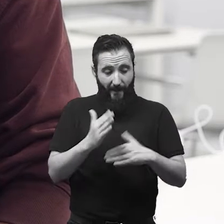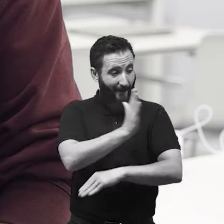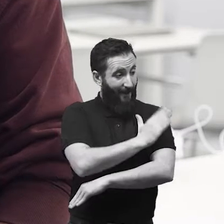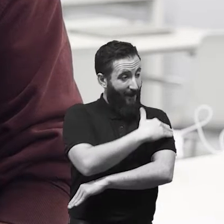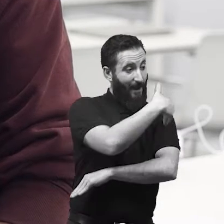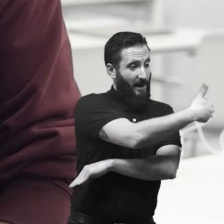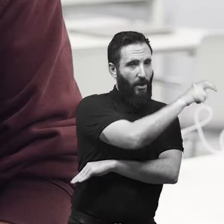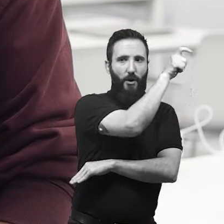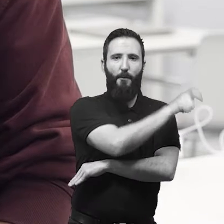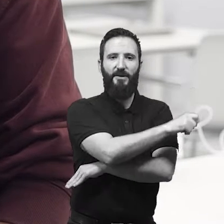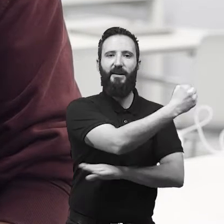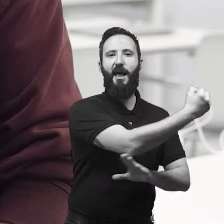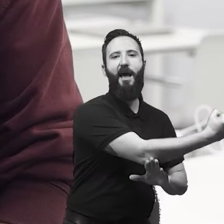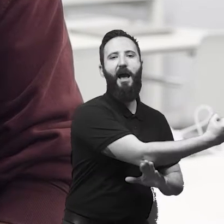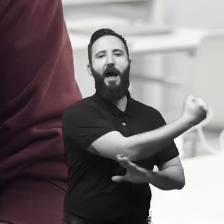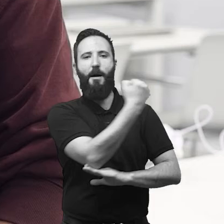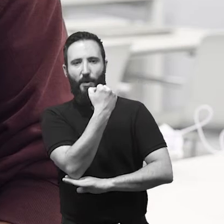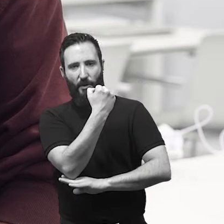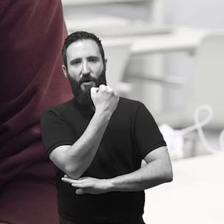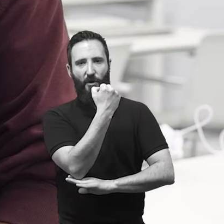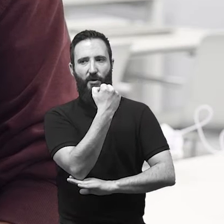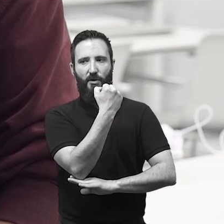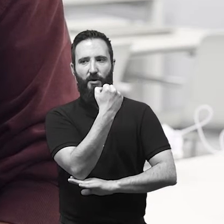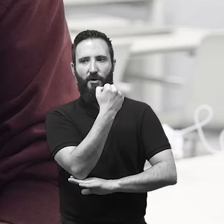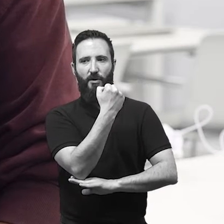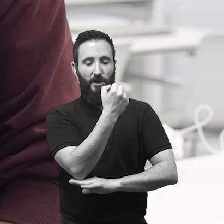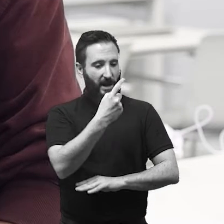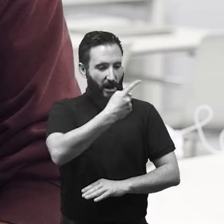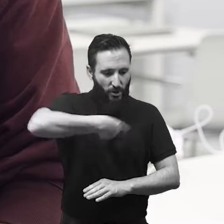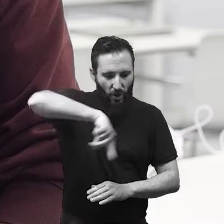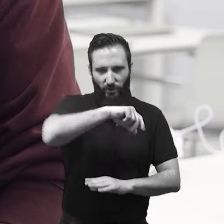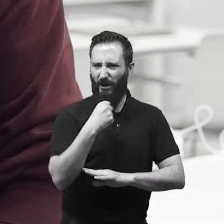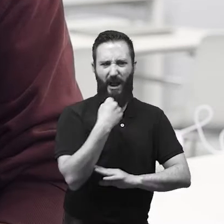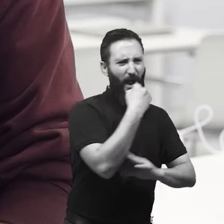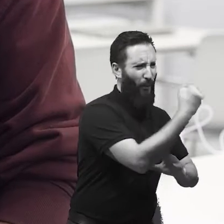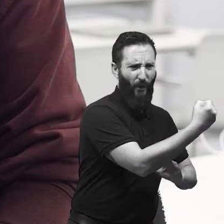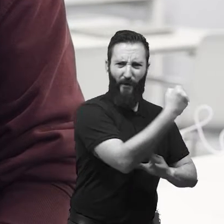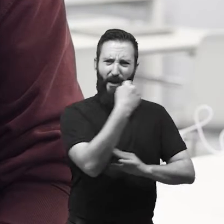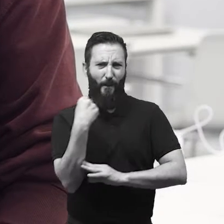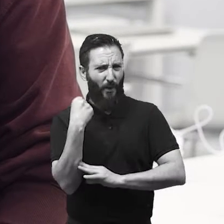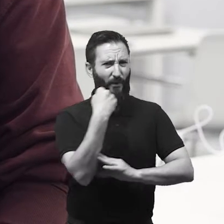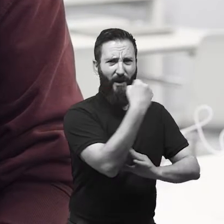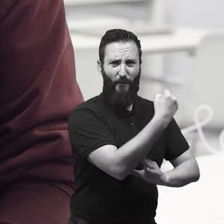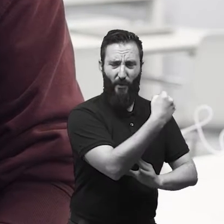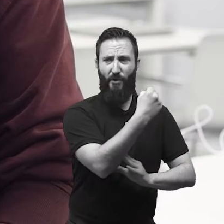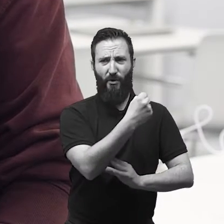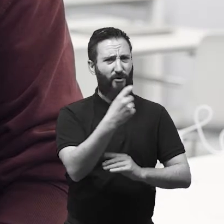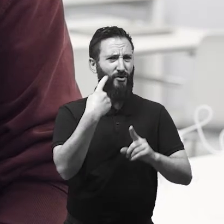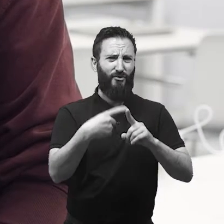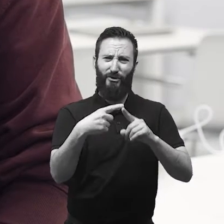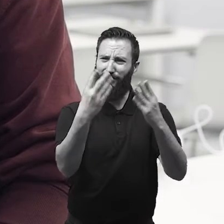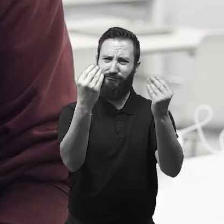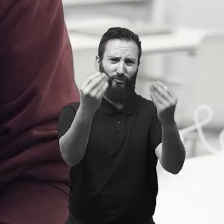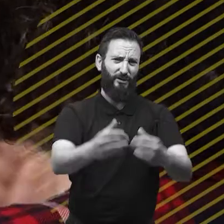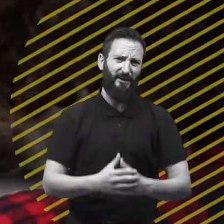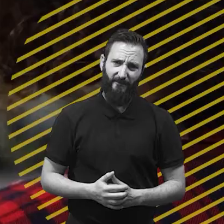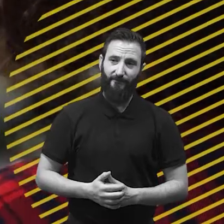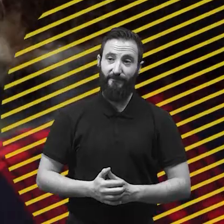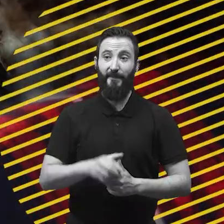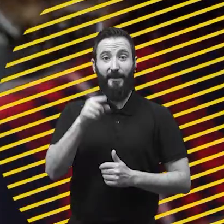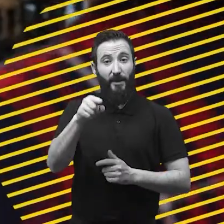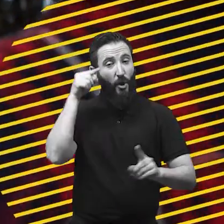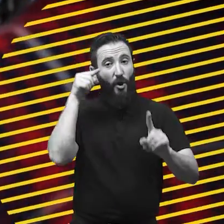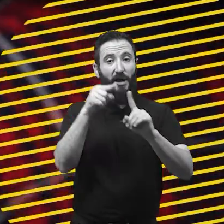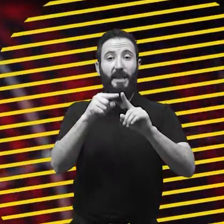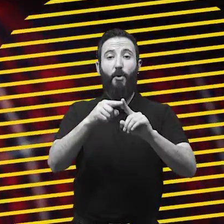cada una persona puede tener apoyo. Nosotros lo apoyamos y muchas cosas. Así